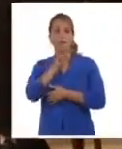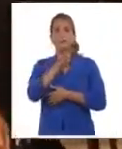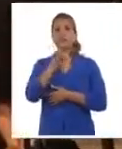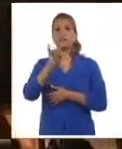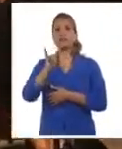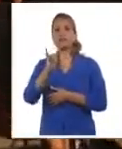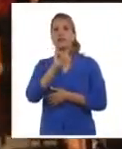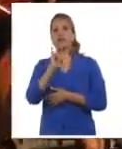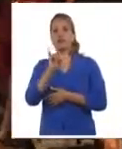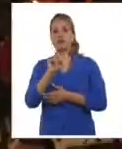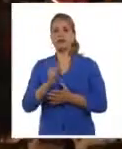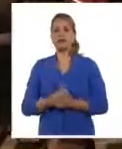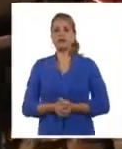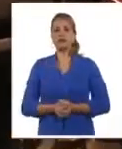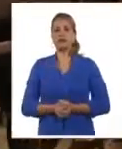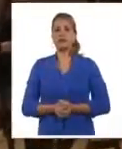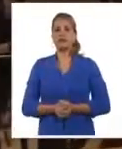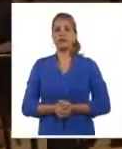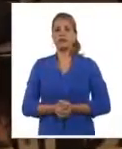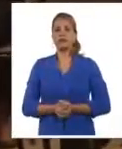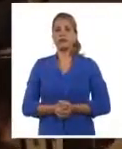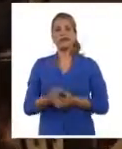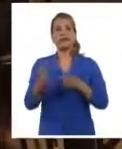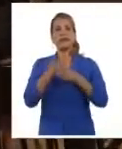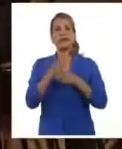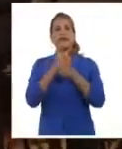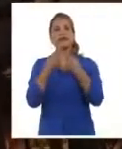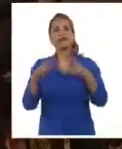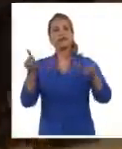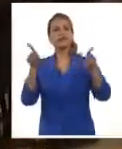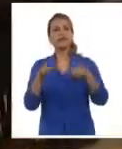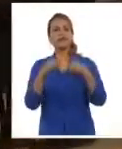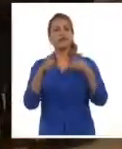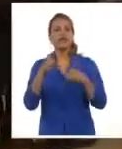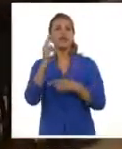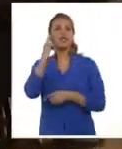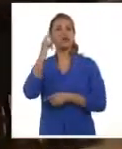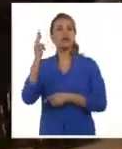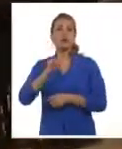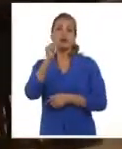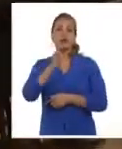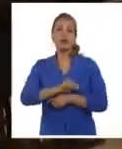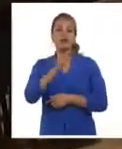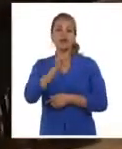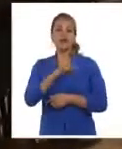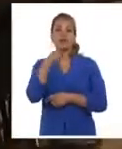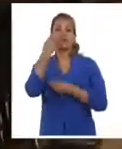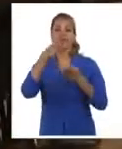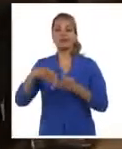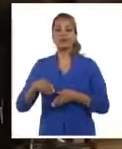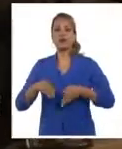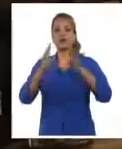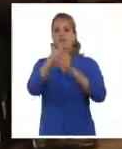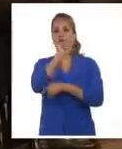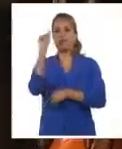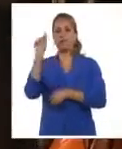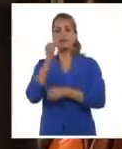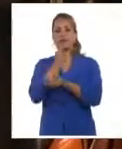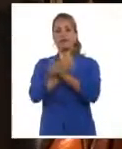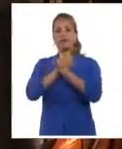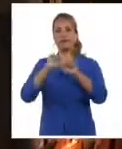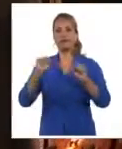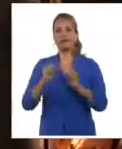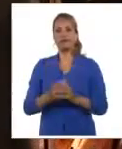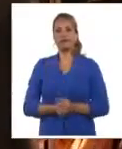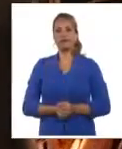continuar con la obra Adagio para cuerdas que Sanders dedicó a las almas de las víctimas del accidente del Hotel Saratoga. Luego llegaron piezas de